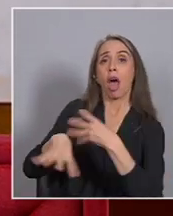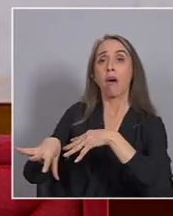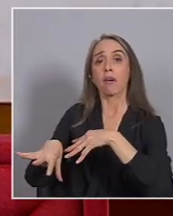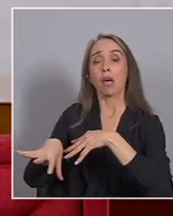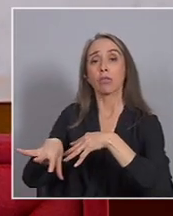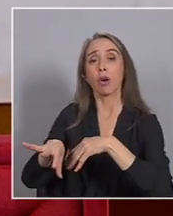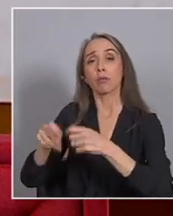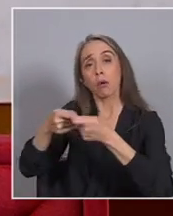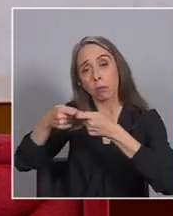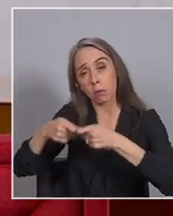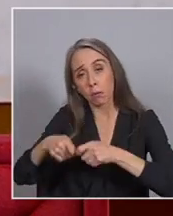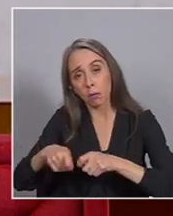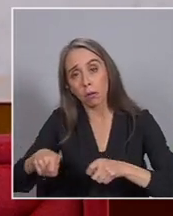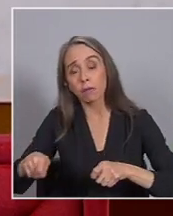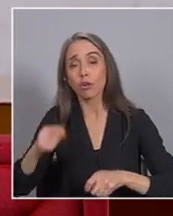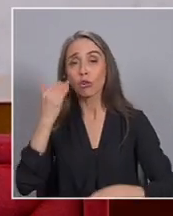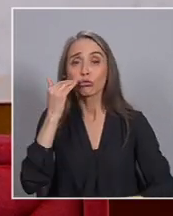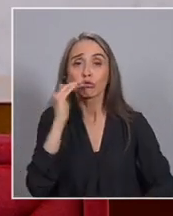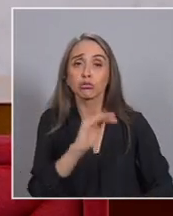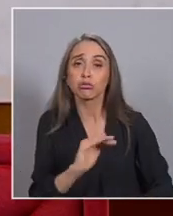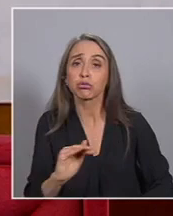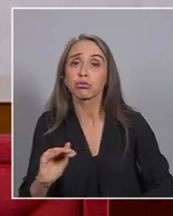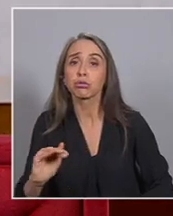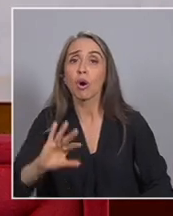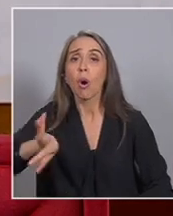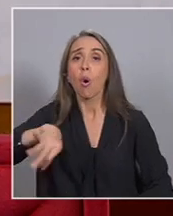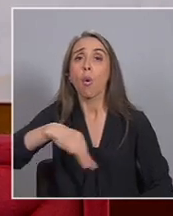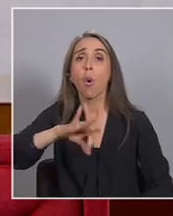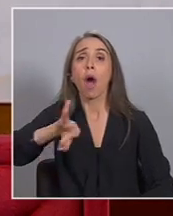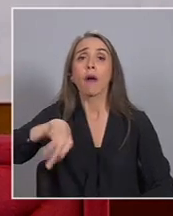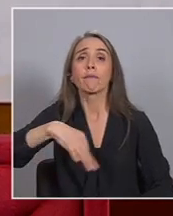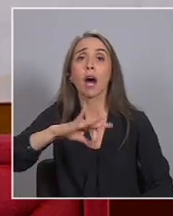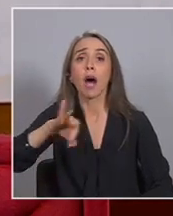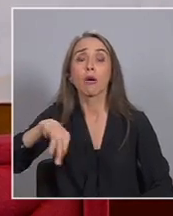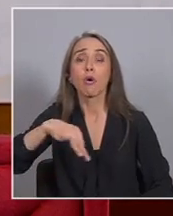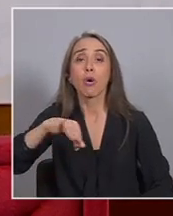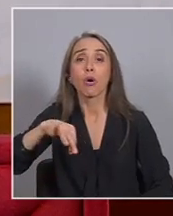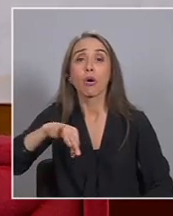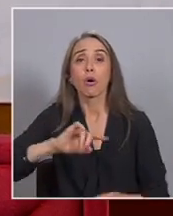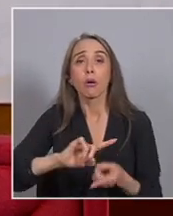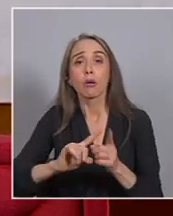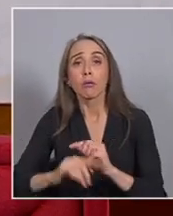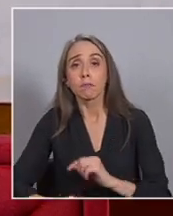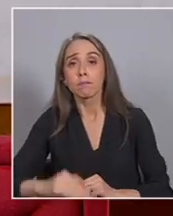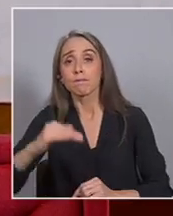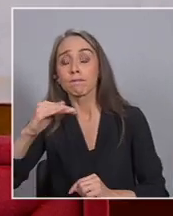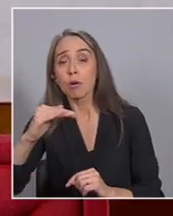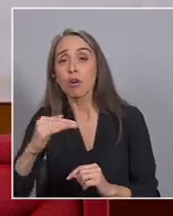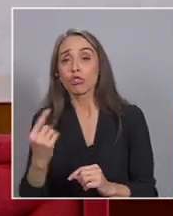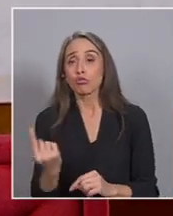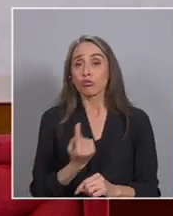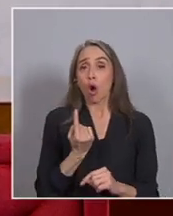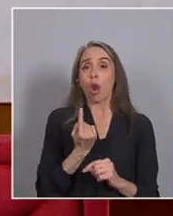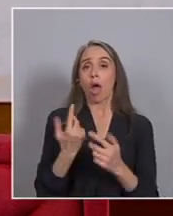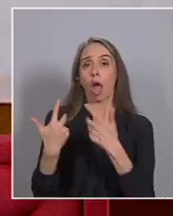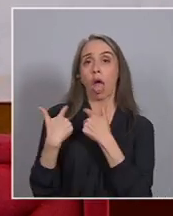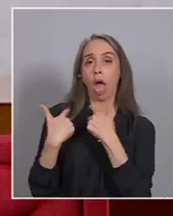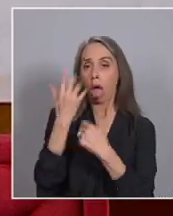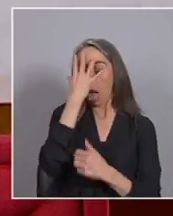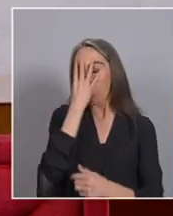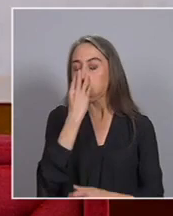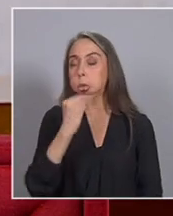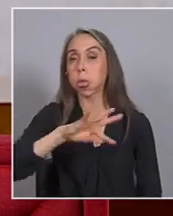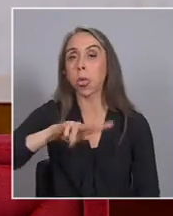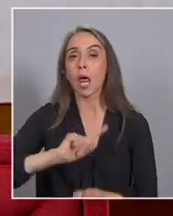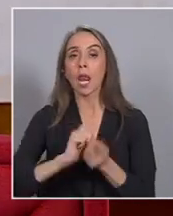abandono y a la miseria a los pequeños niños huérfanos que terminaban tentados o absorbidos por la delincuencia a la cual la